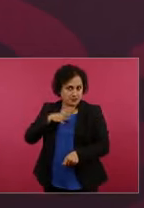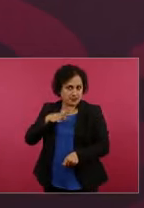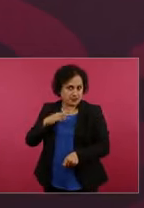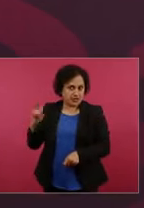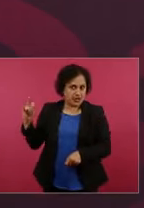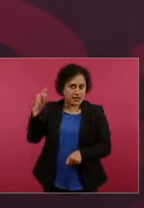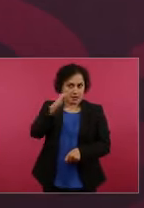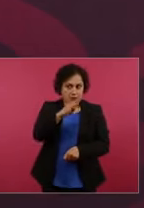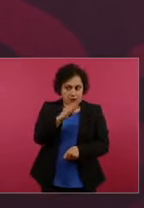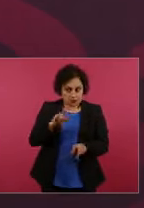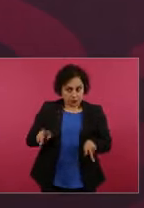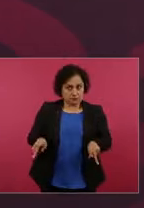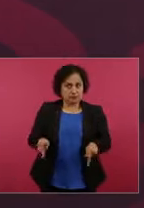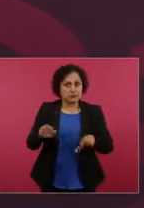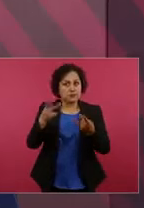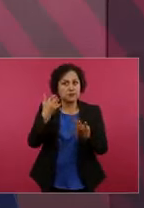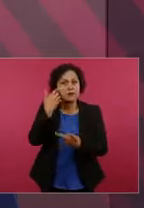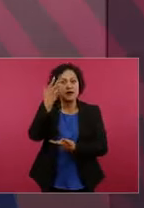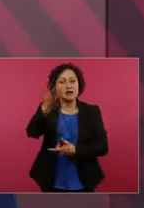que estamos vendiendo, que vamos.